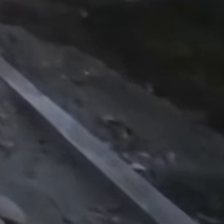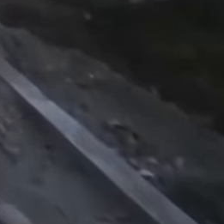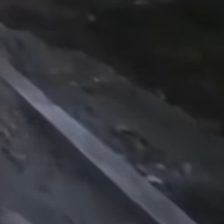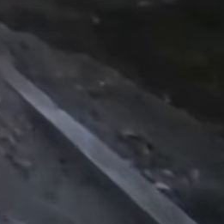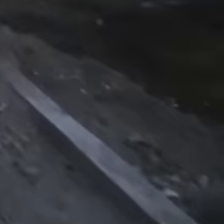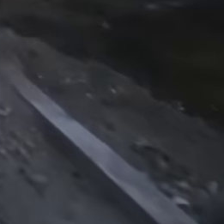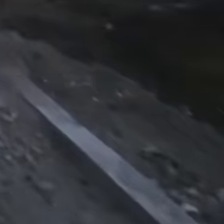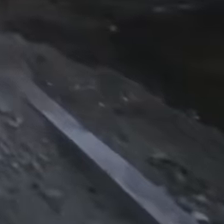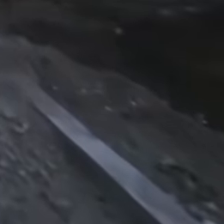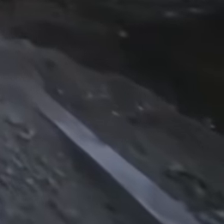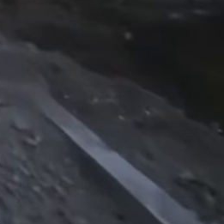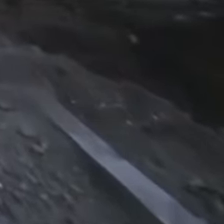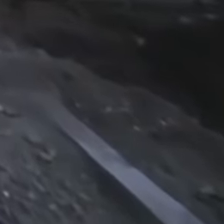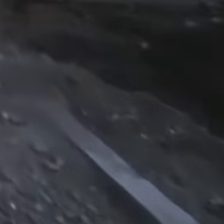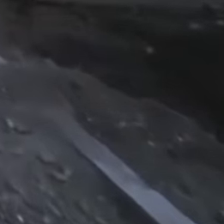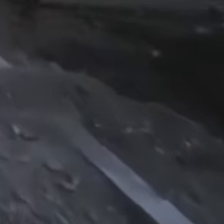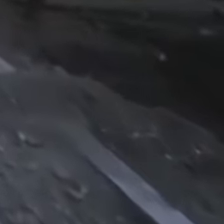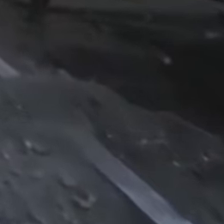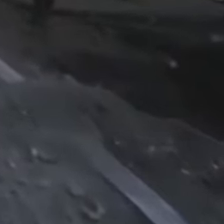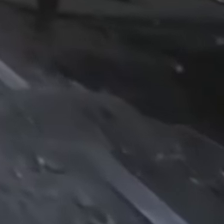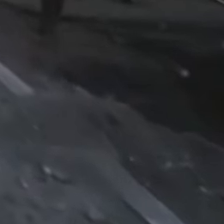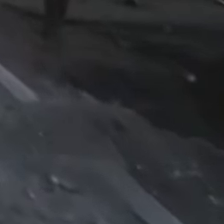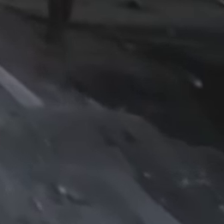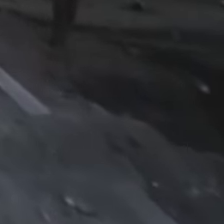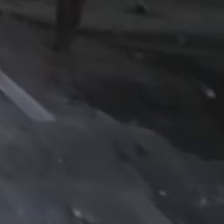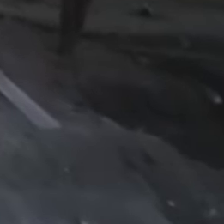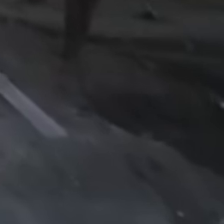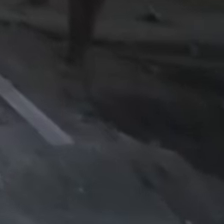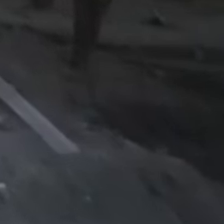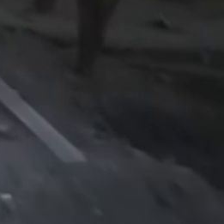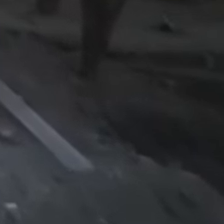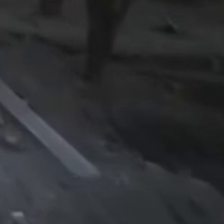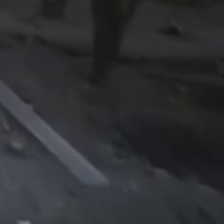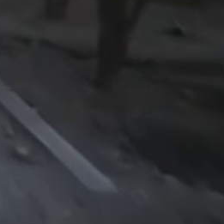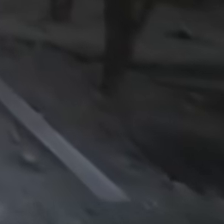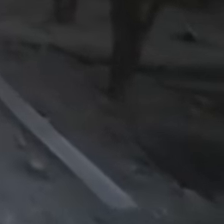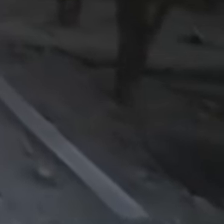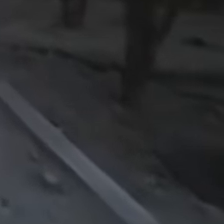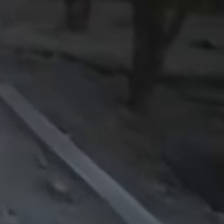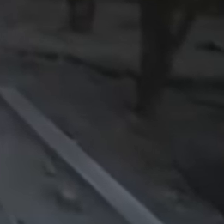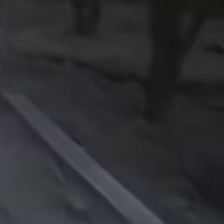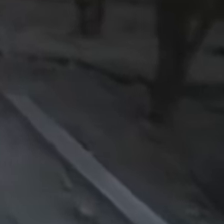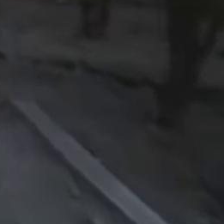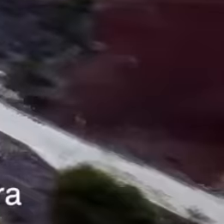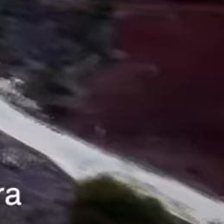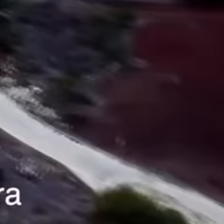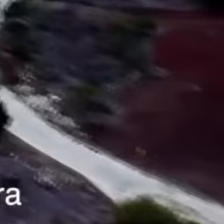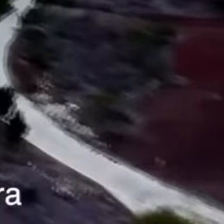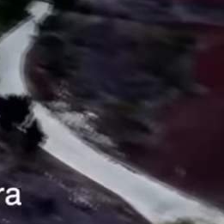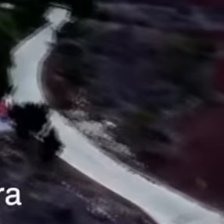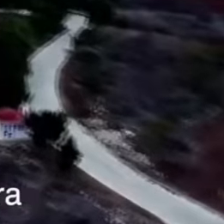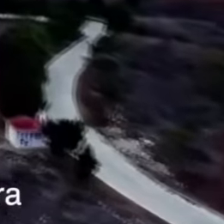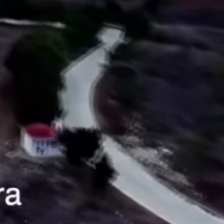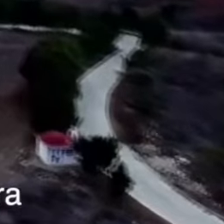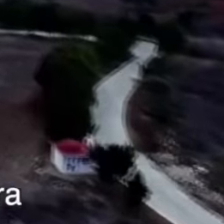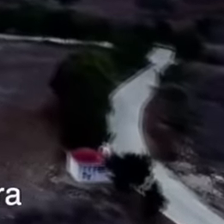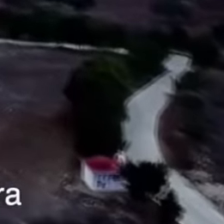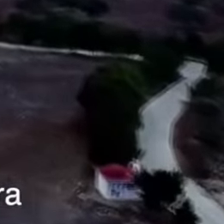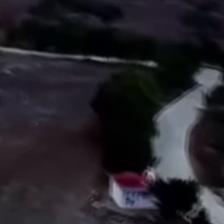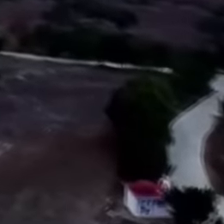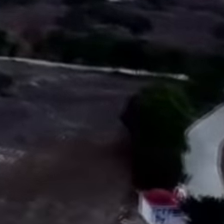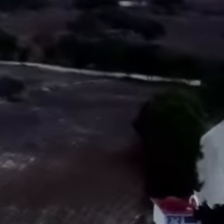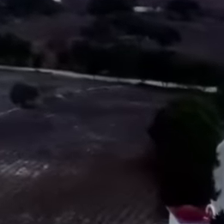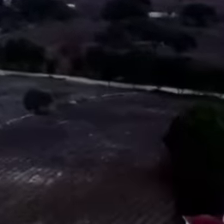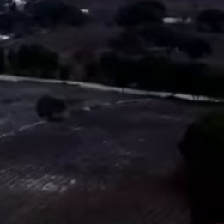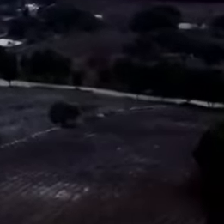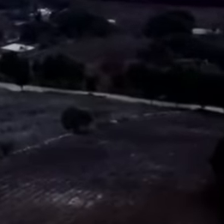médico o hacer algún trámite a nuestra cabecera municipal, nos es más fácil y más rápido. El programa de caminos de mano de